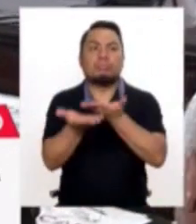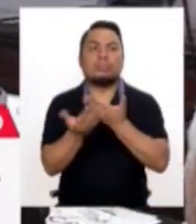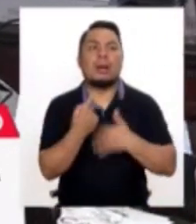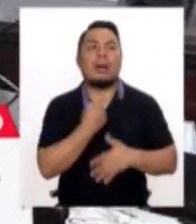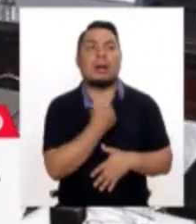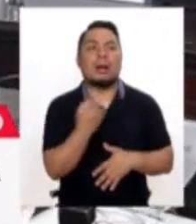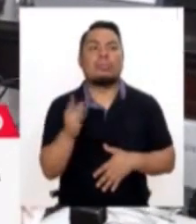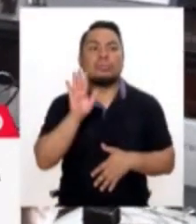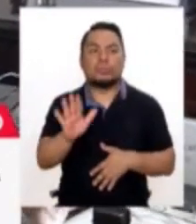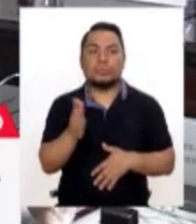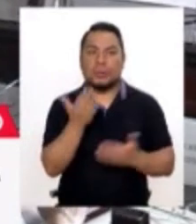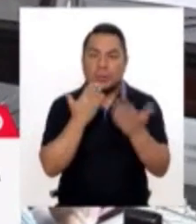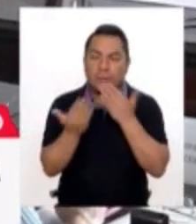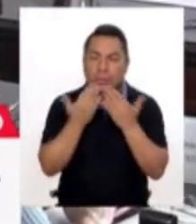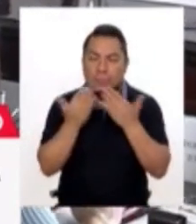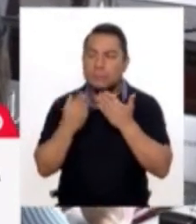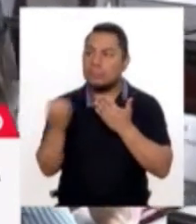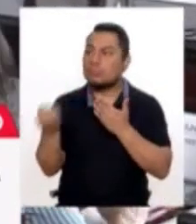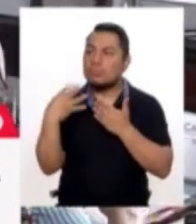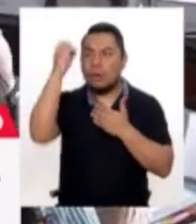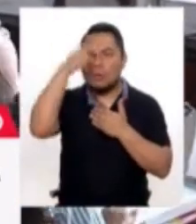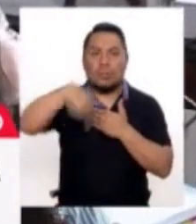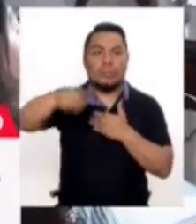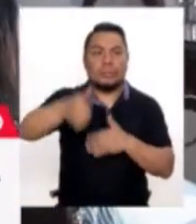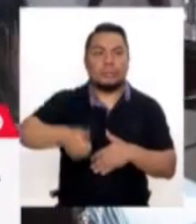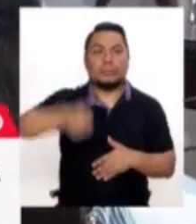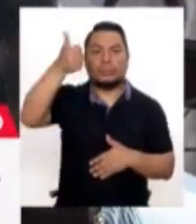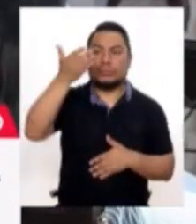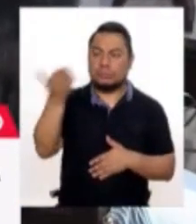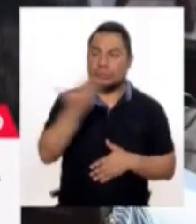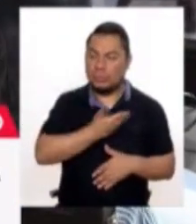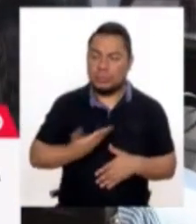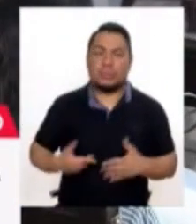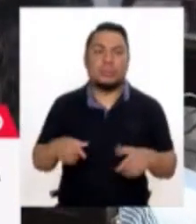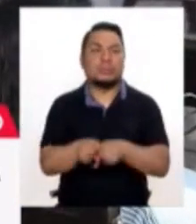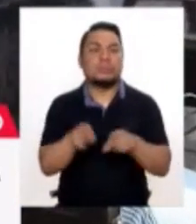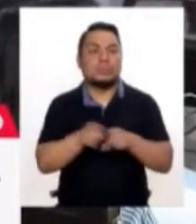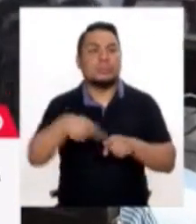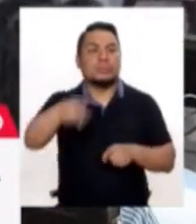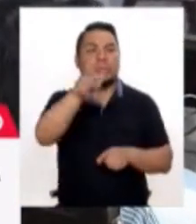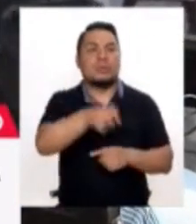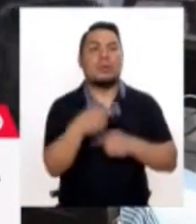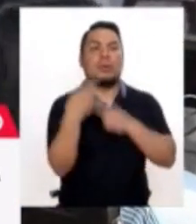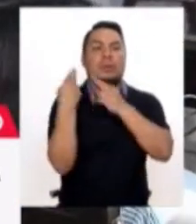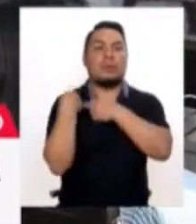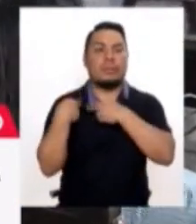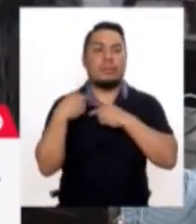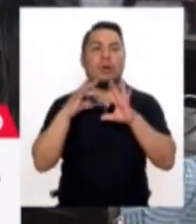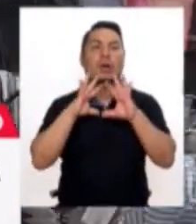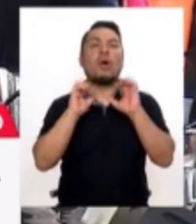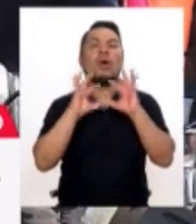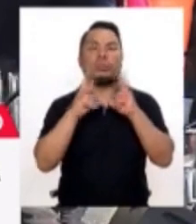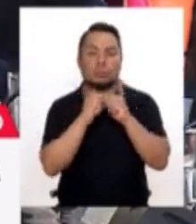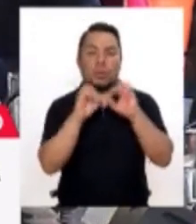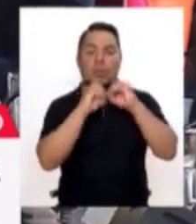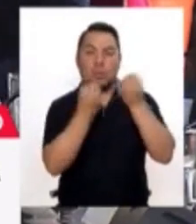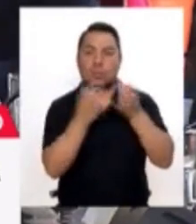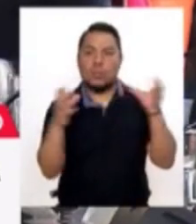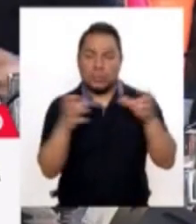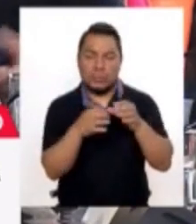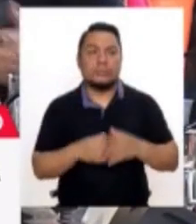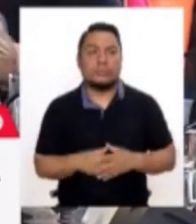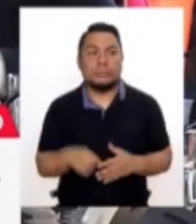cada una de sus intervenciones, tanto las autoridades del Estado como los representantes de la sociedad civil.